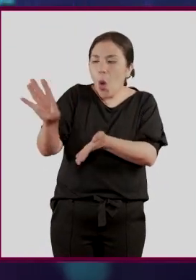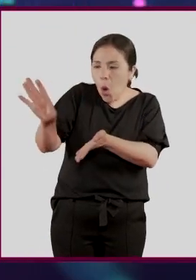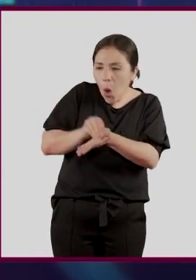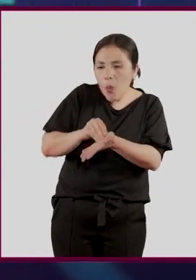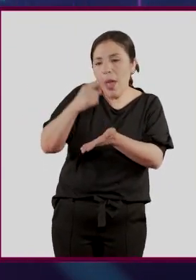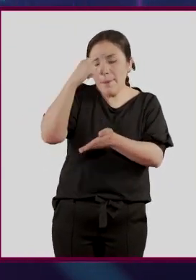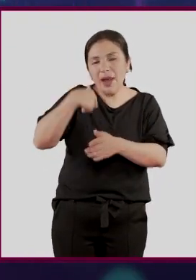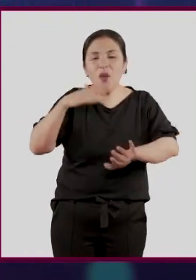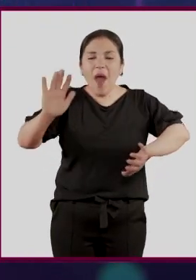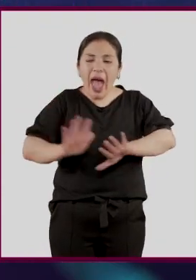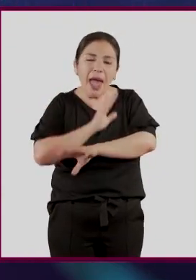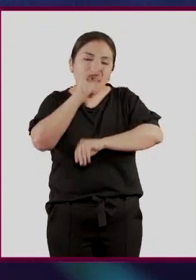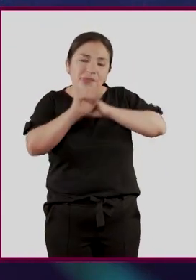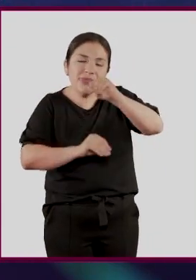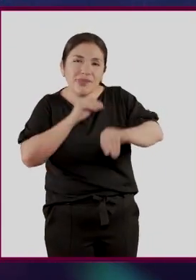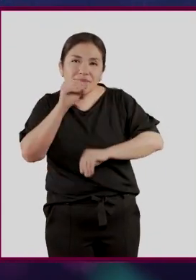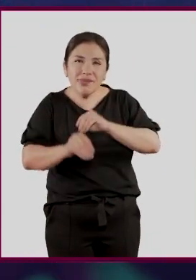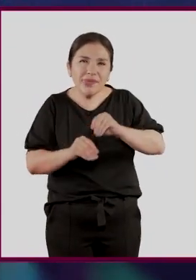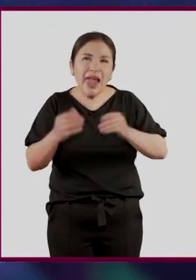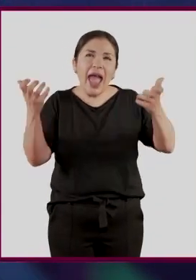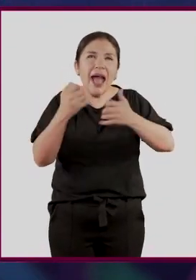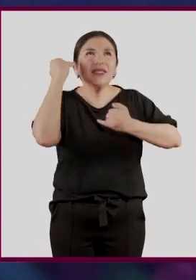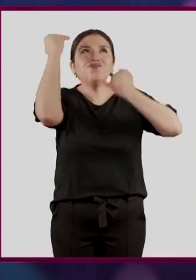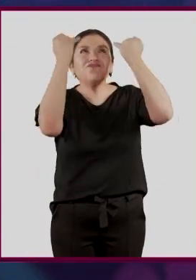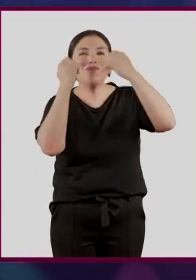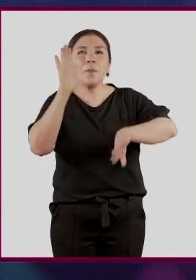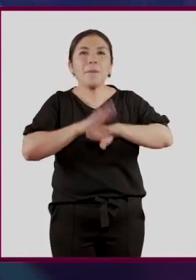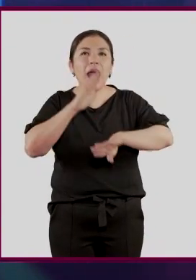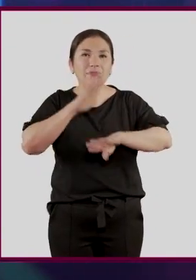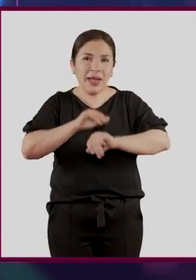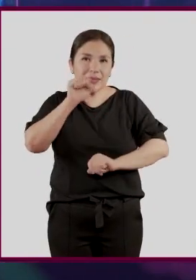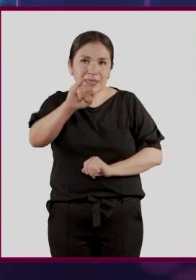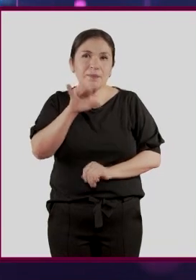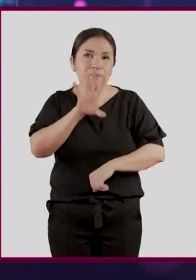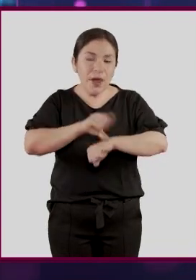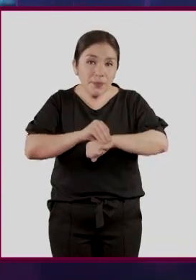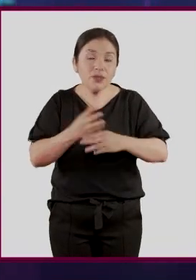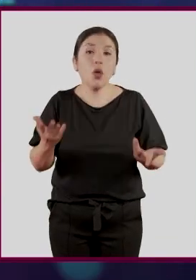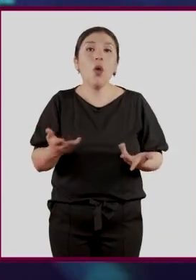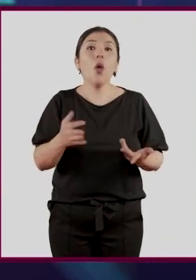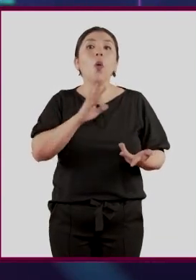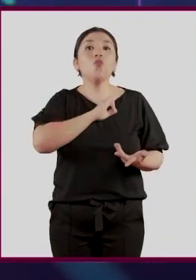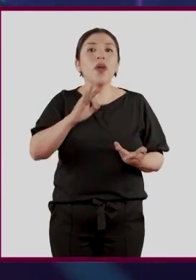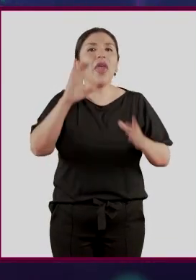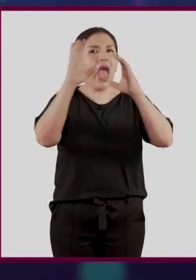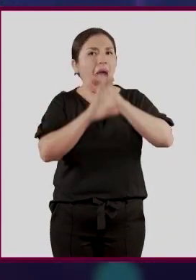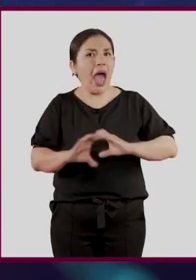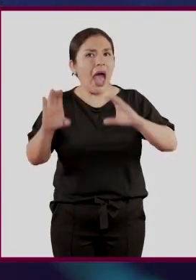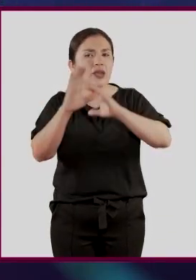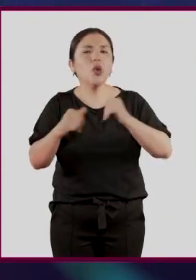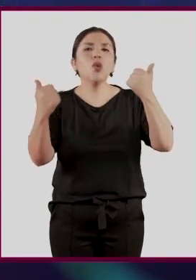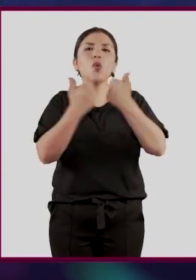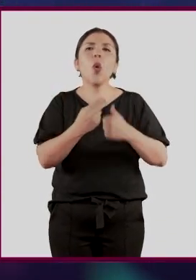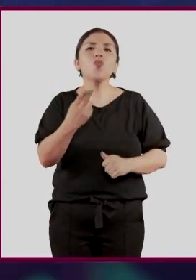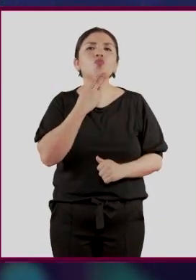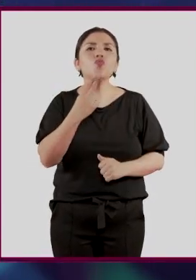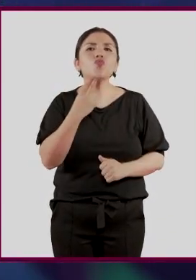nos gusta cuando empezamos a crear y a generar contenido, ¿no? Poder hacer rolas